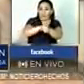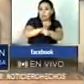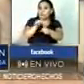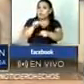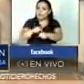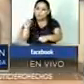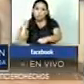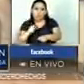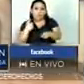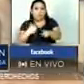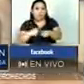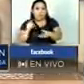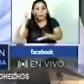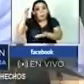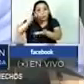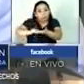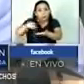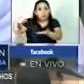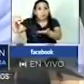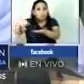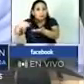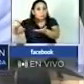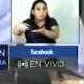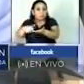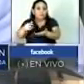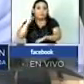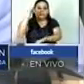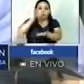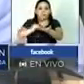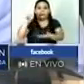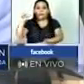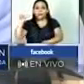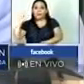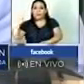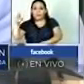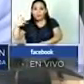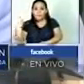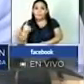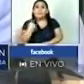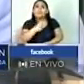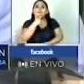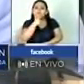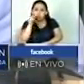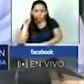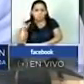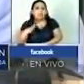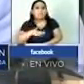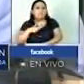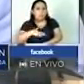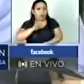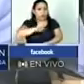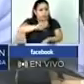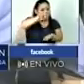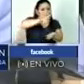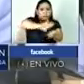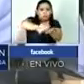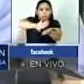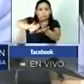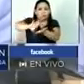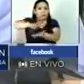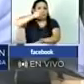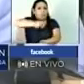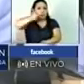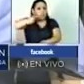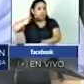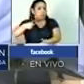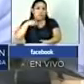-19 y la baja de ingresos en el sistema de pensiones, los salvadoreños jubilados tienen garantizado su pensión. A la vez aseguró